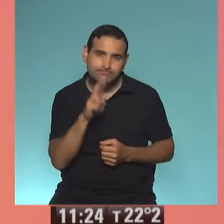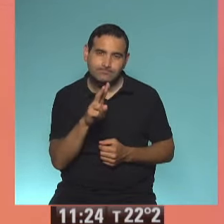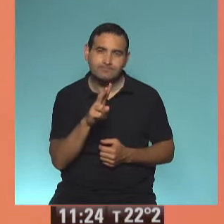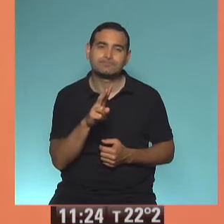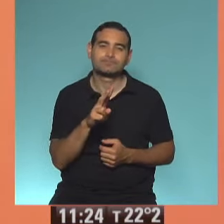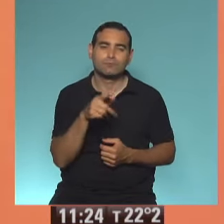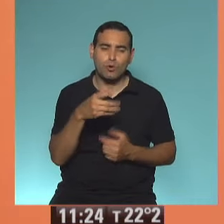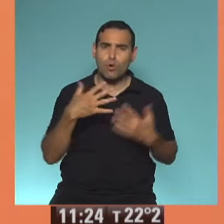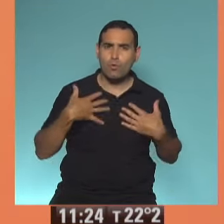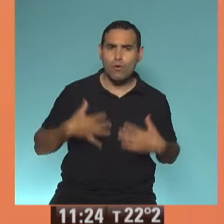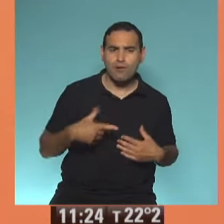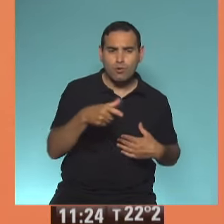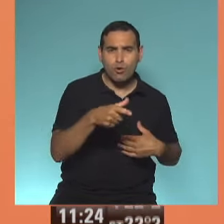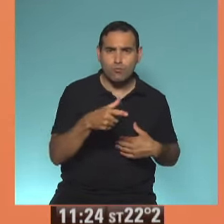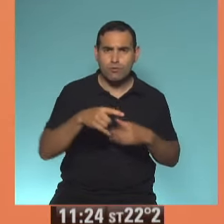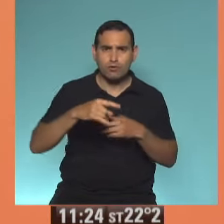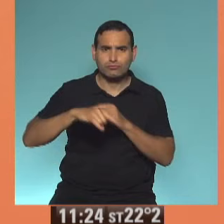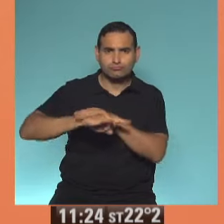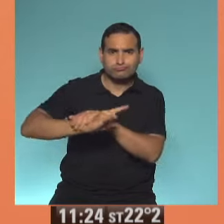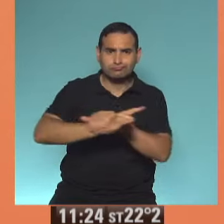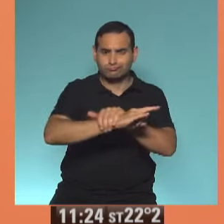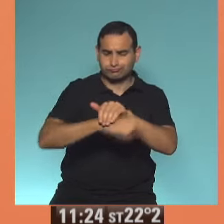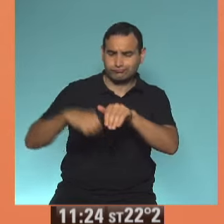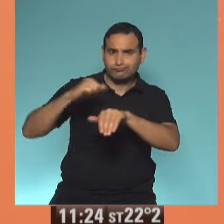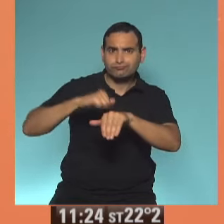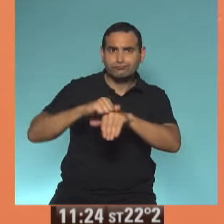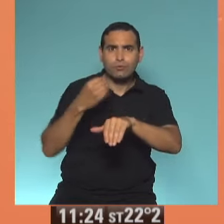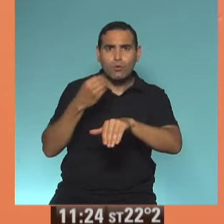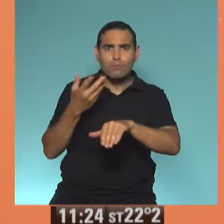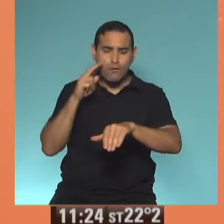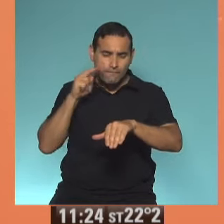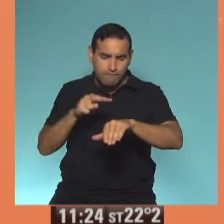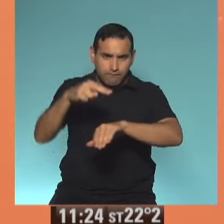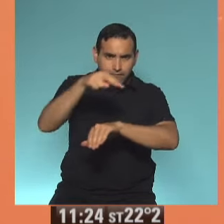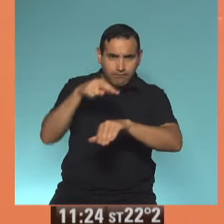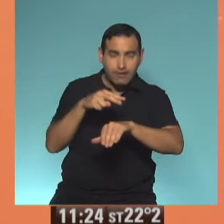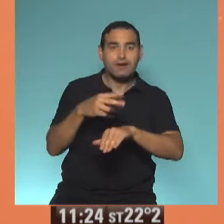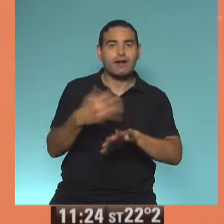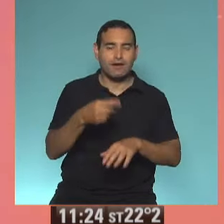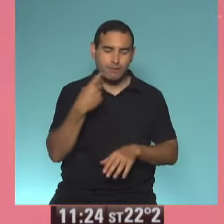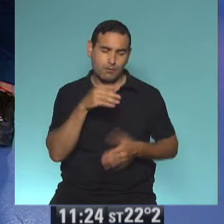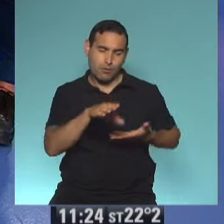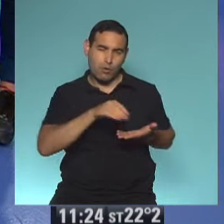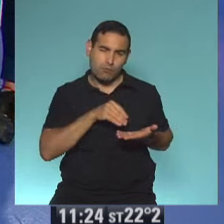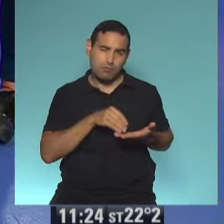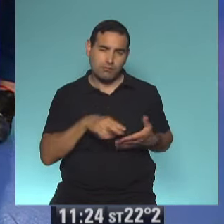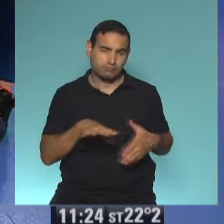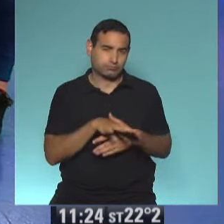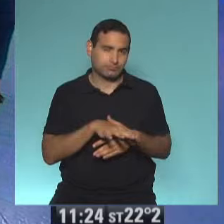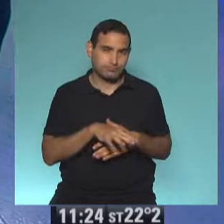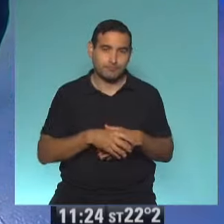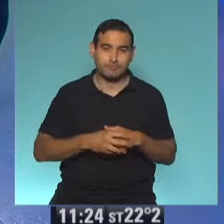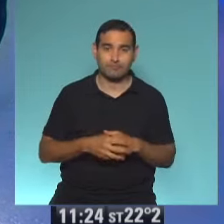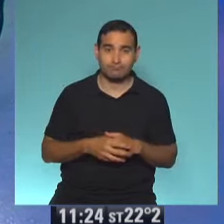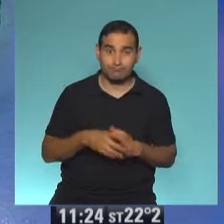parte de su cuerpo, el caparazón? Entonces observamos e intentamos lo más parecido posible hacer alguna parte de él. ¿Se